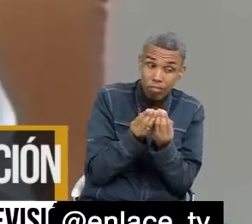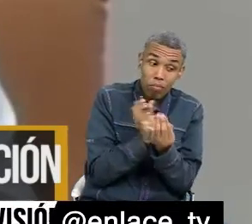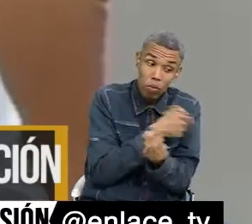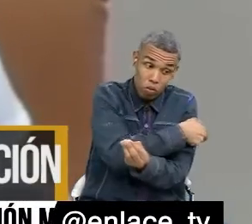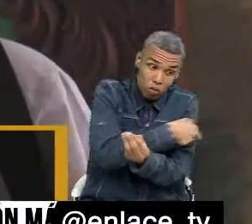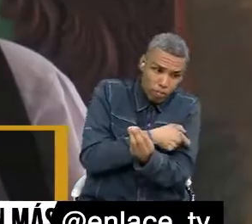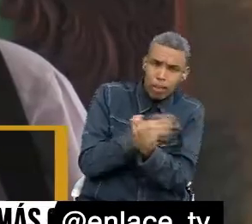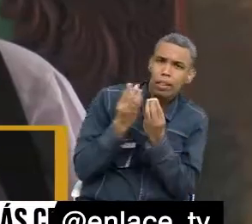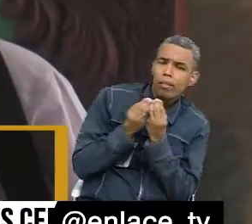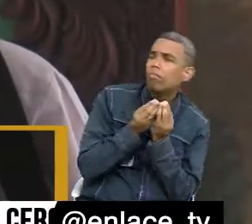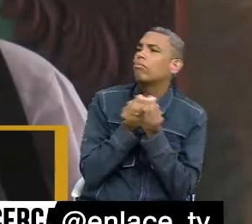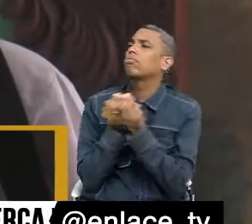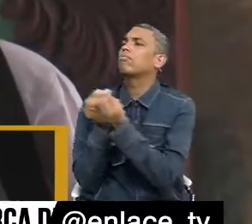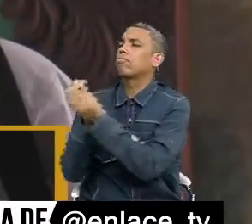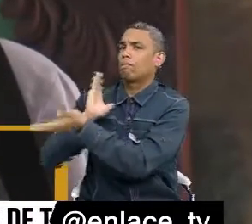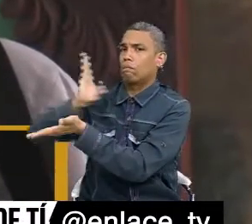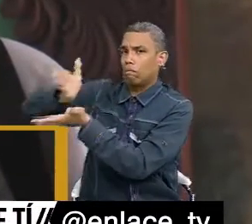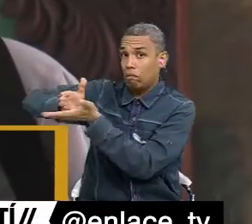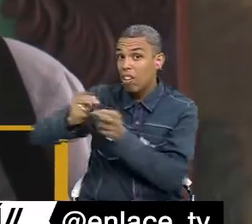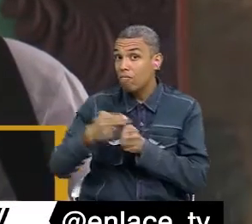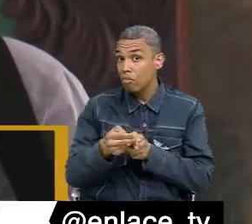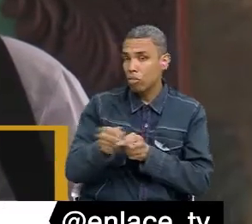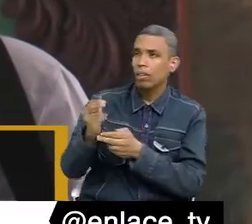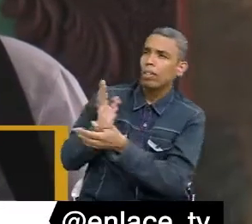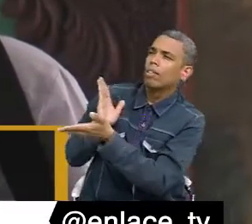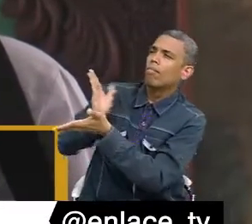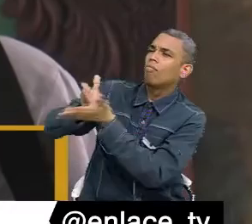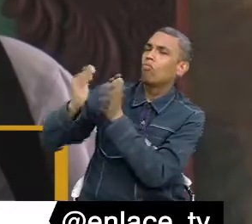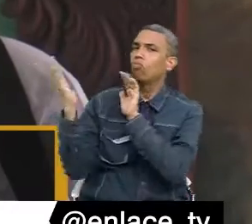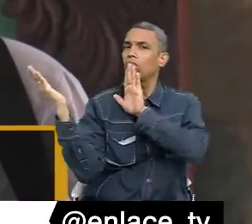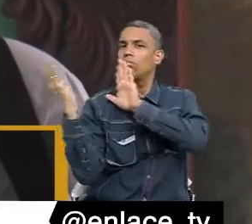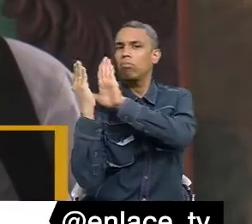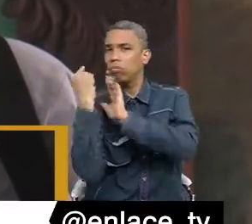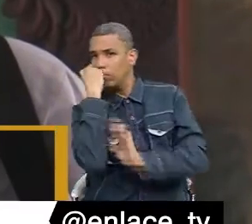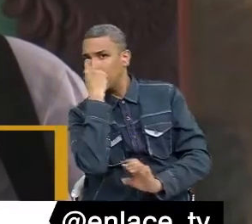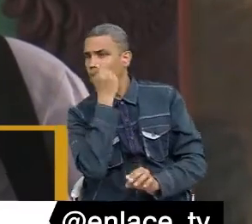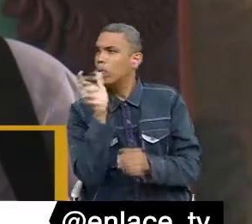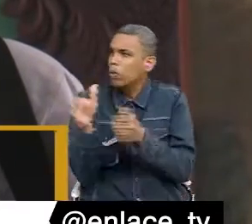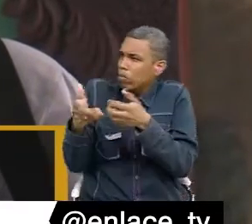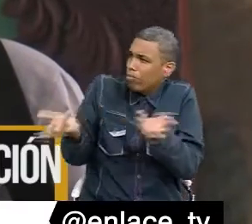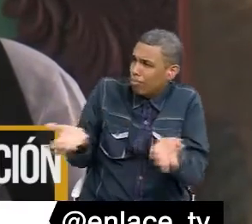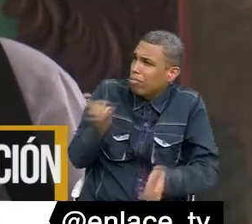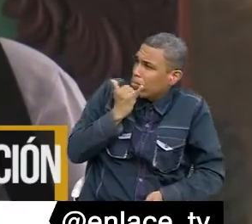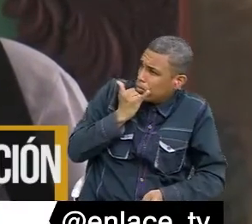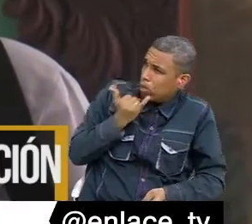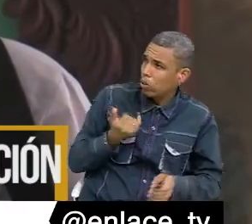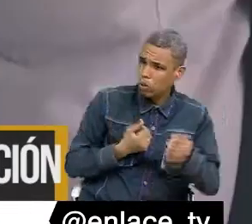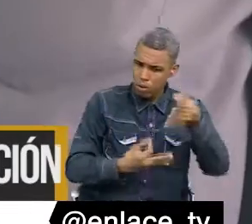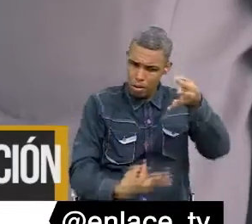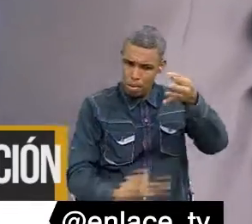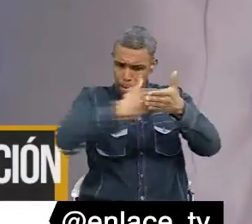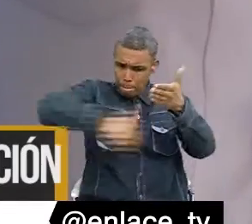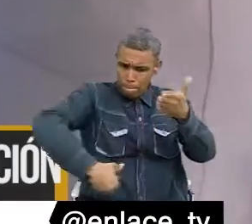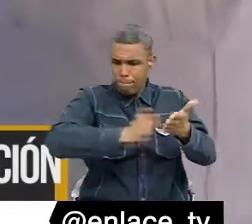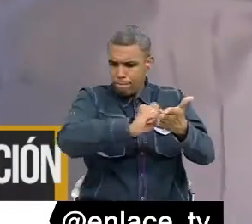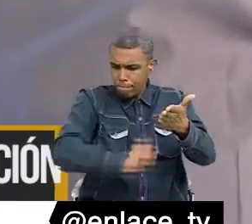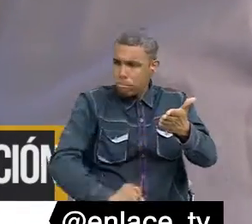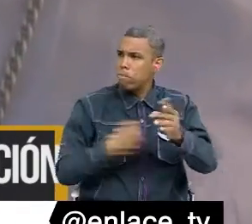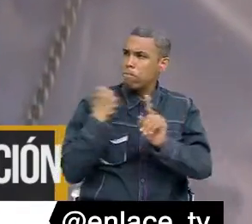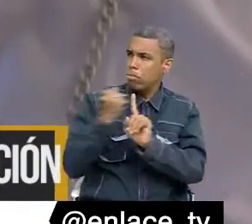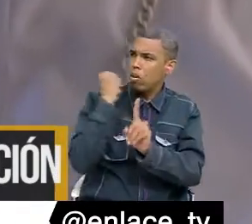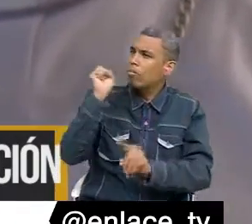gente, que ha sido mártir y al mismo tiempo que ha sido constructora de paz, no haber sido tenida en cuenta. Cabe destacar que de